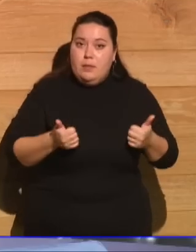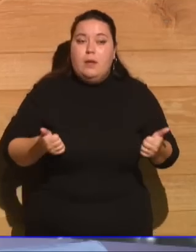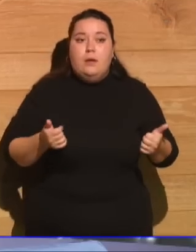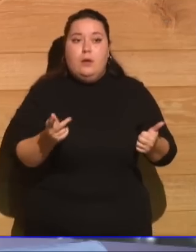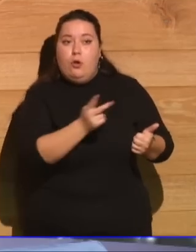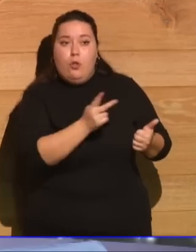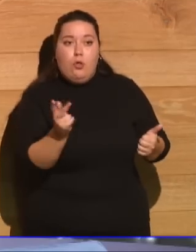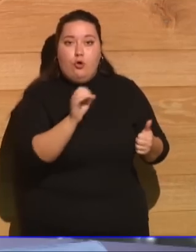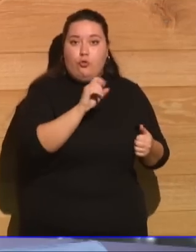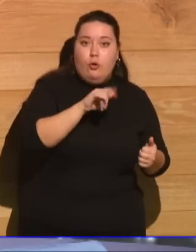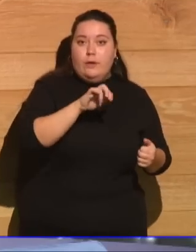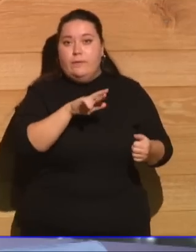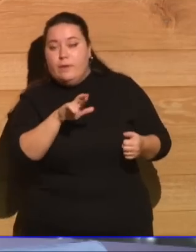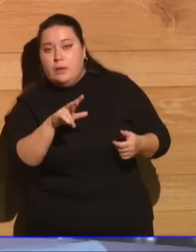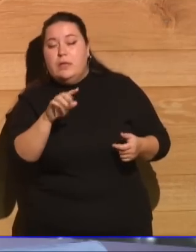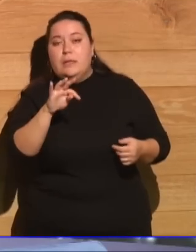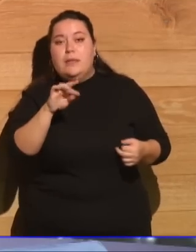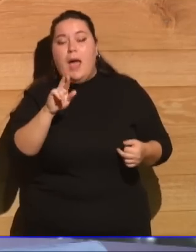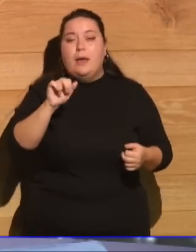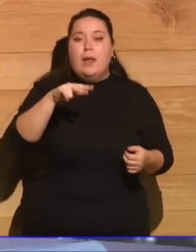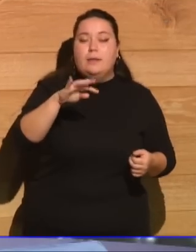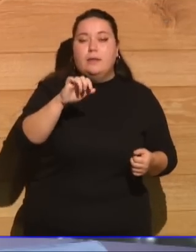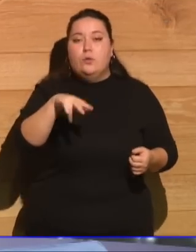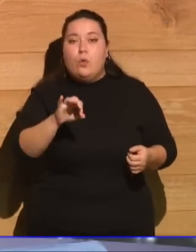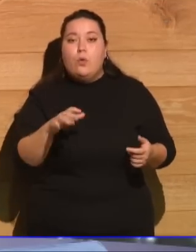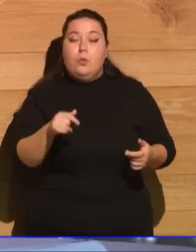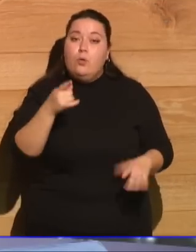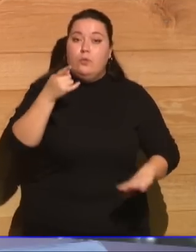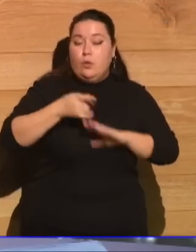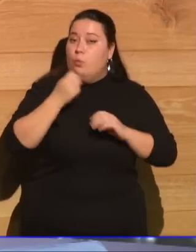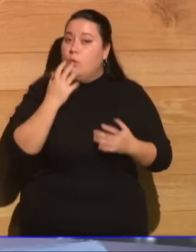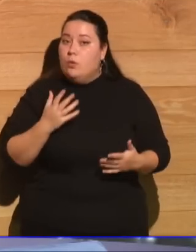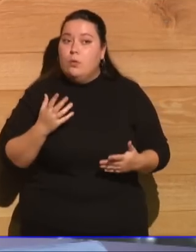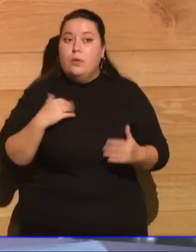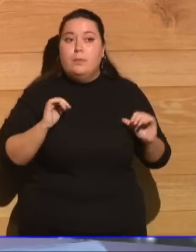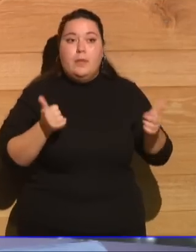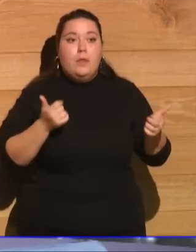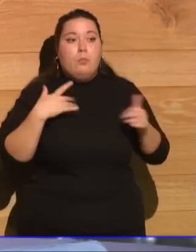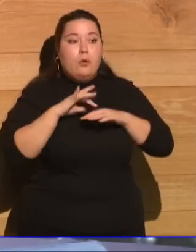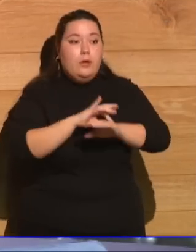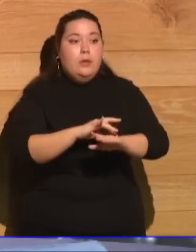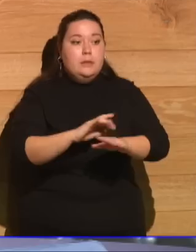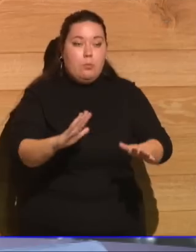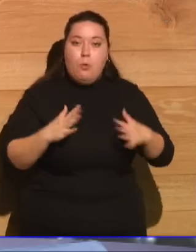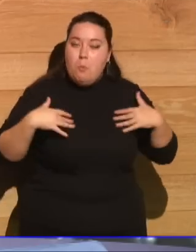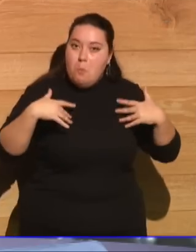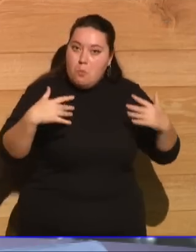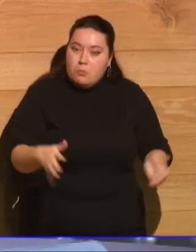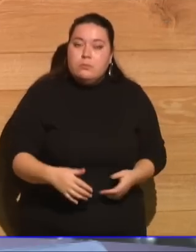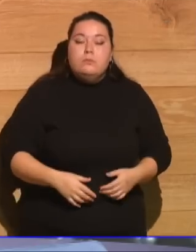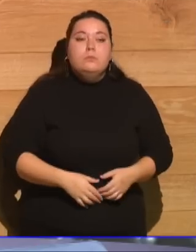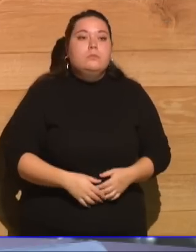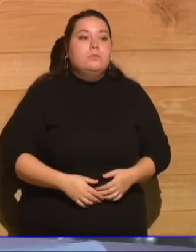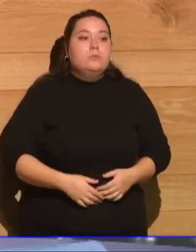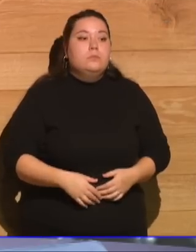con Oliver Stone cuando hizo Asesinos Natos, pero Es verdad. un gran director que parte como guionista sorprendente. En el